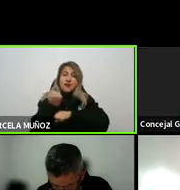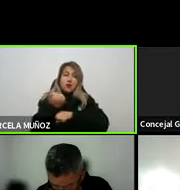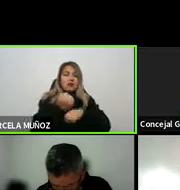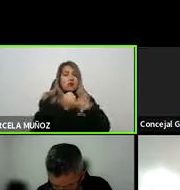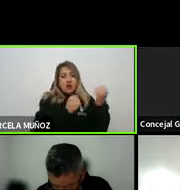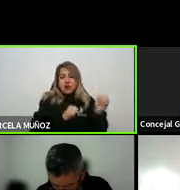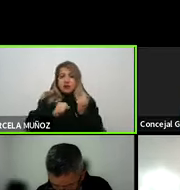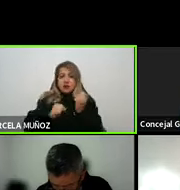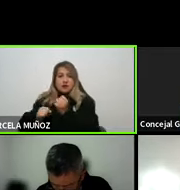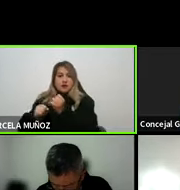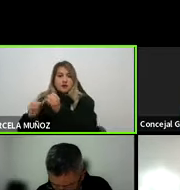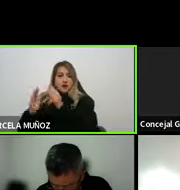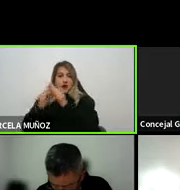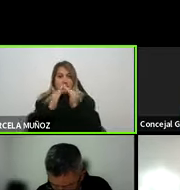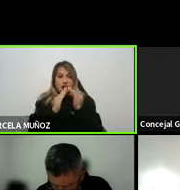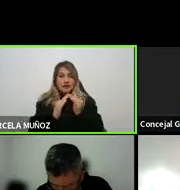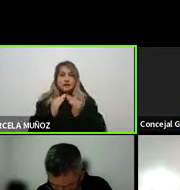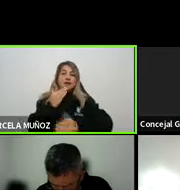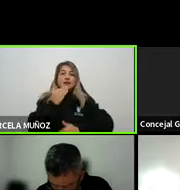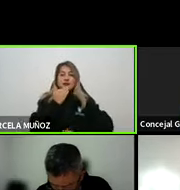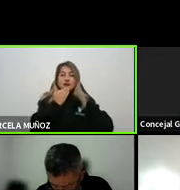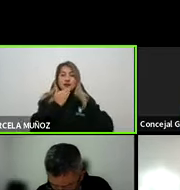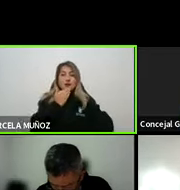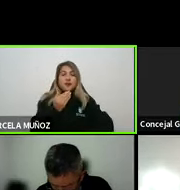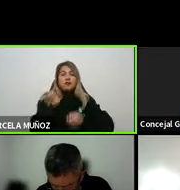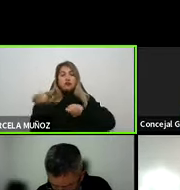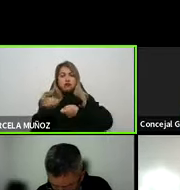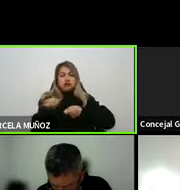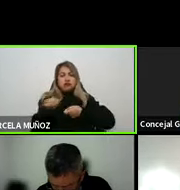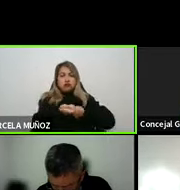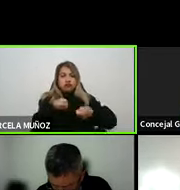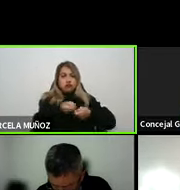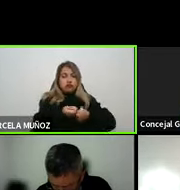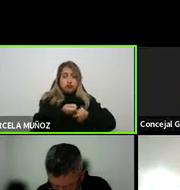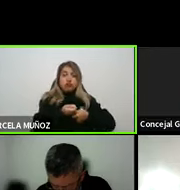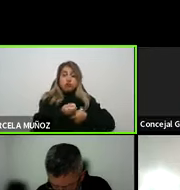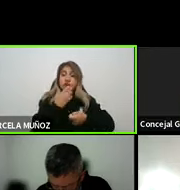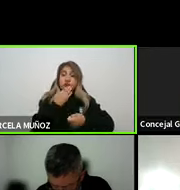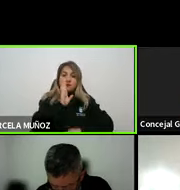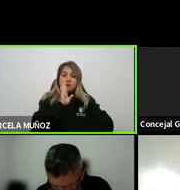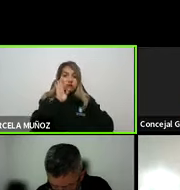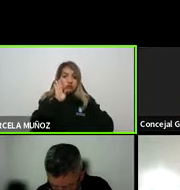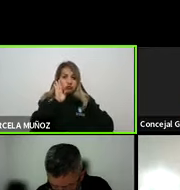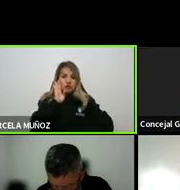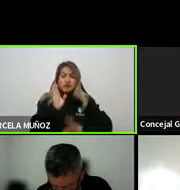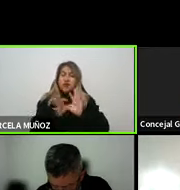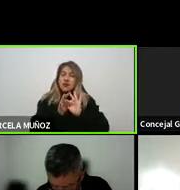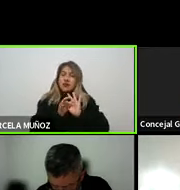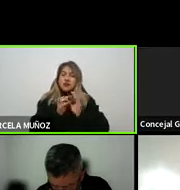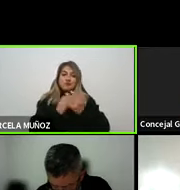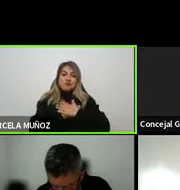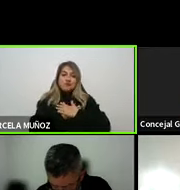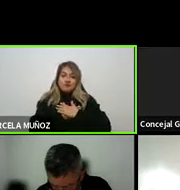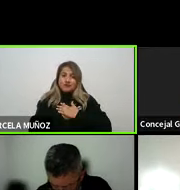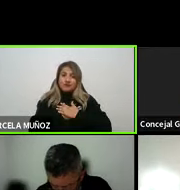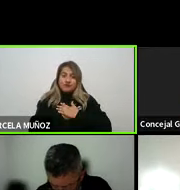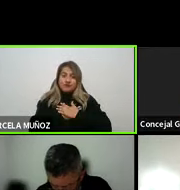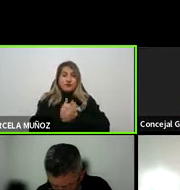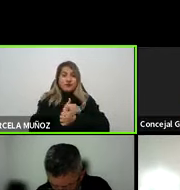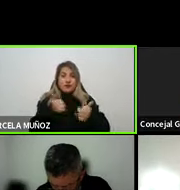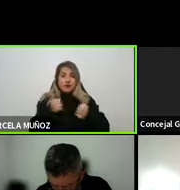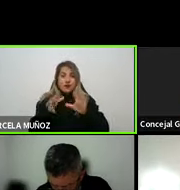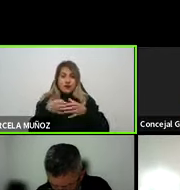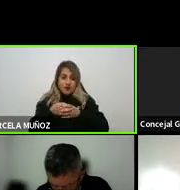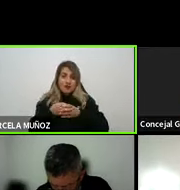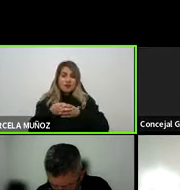los hogares, también en la desinfección de esto. Así que les agradezco profundamente a todos los equipos que